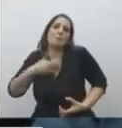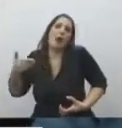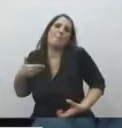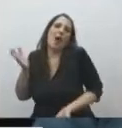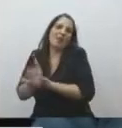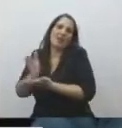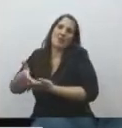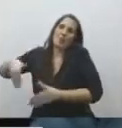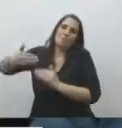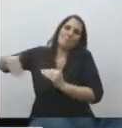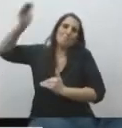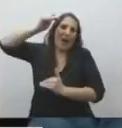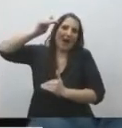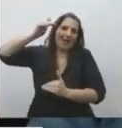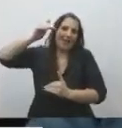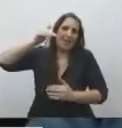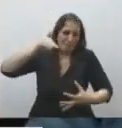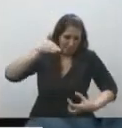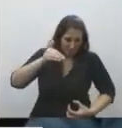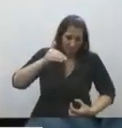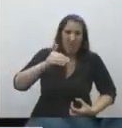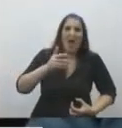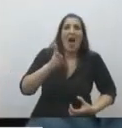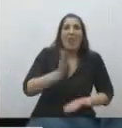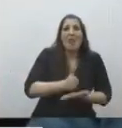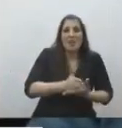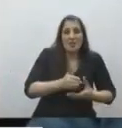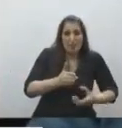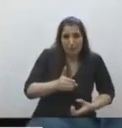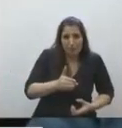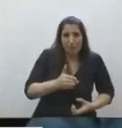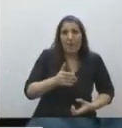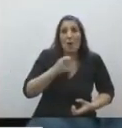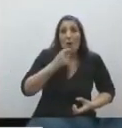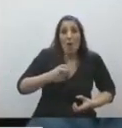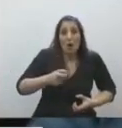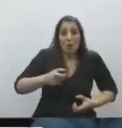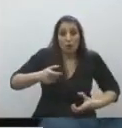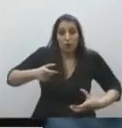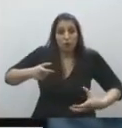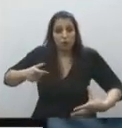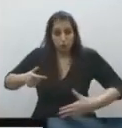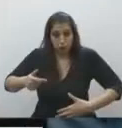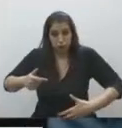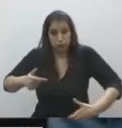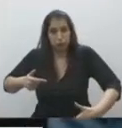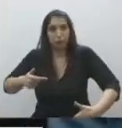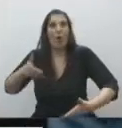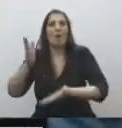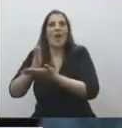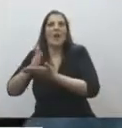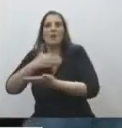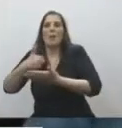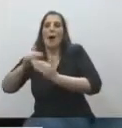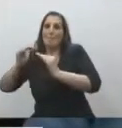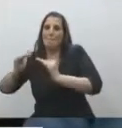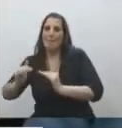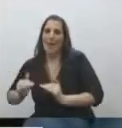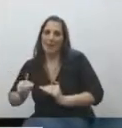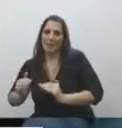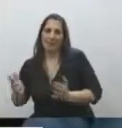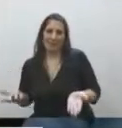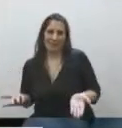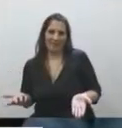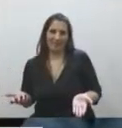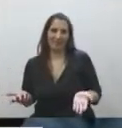con mucho dolor porque hay un montón de cosas muy buenas que nos caracterizan, yo estaba hablando recién, pero la picardía criolla. O sea, si tengo